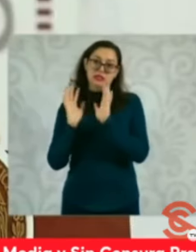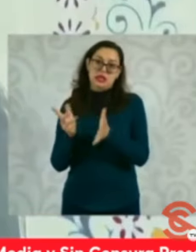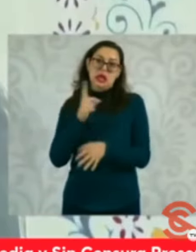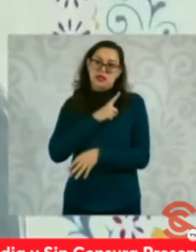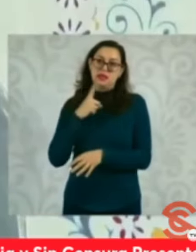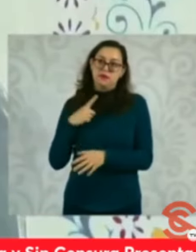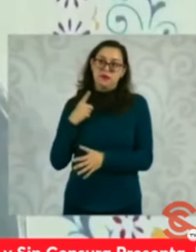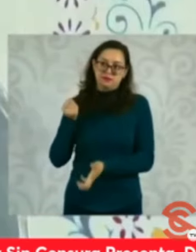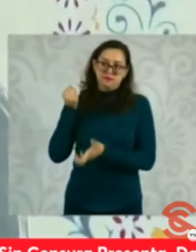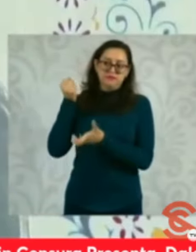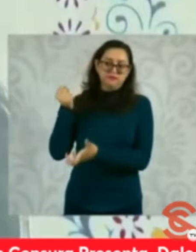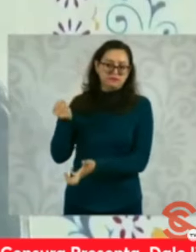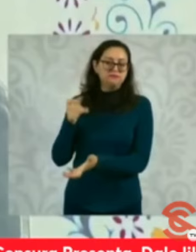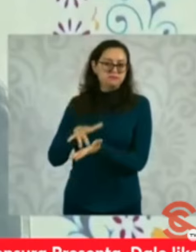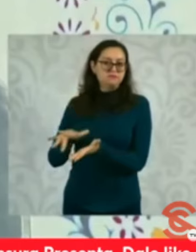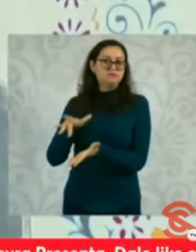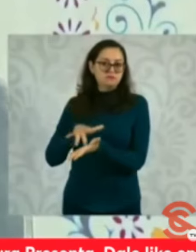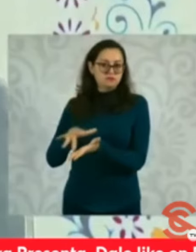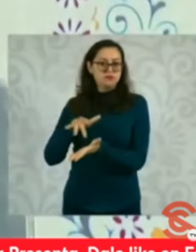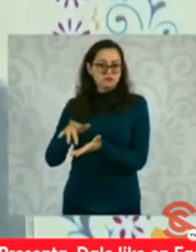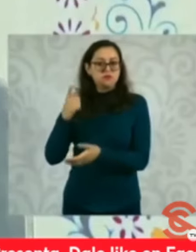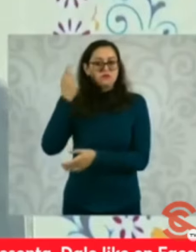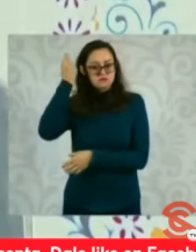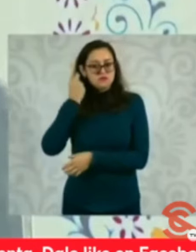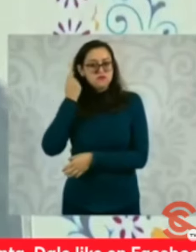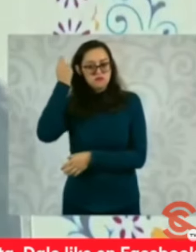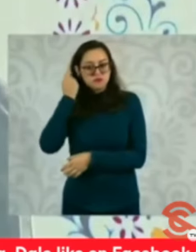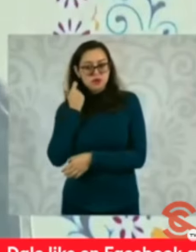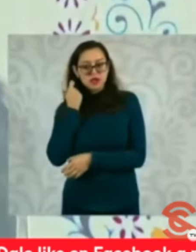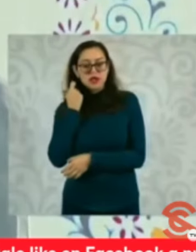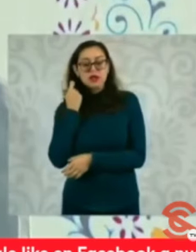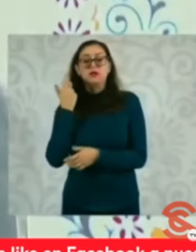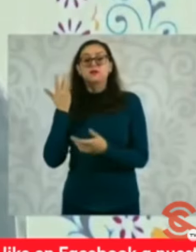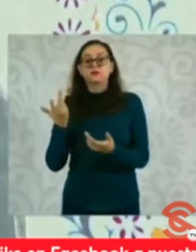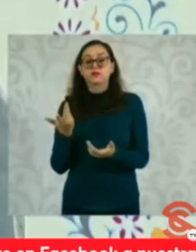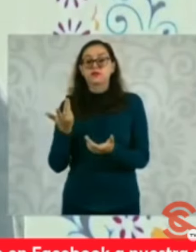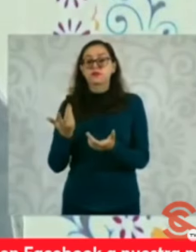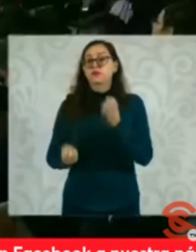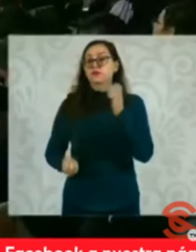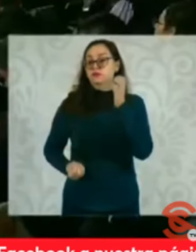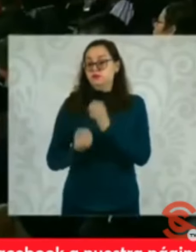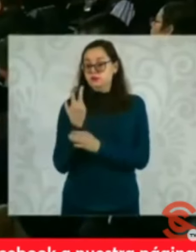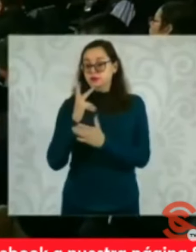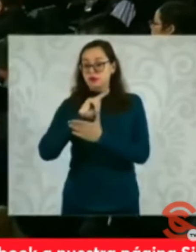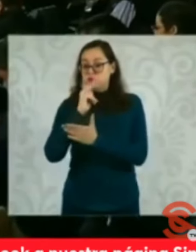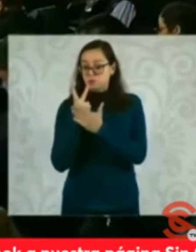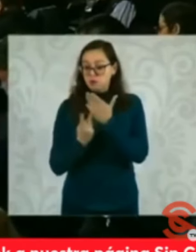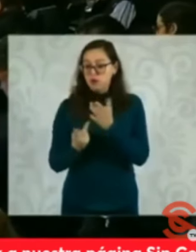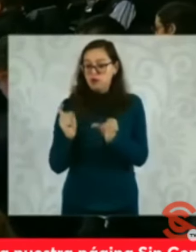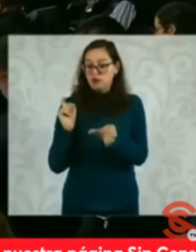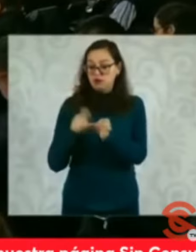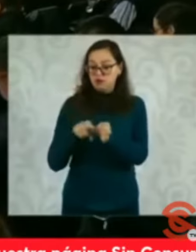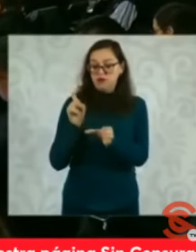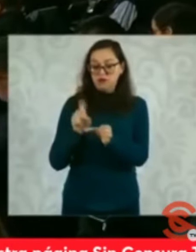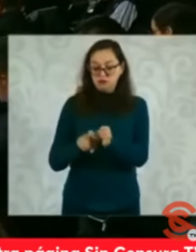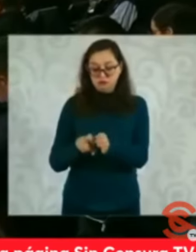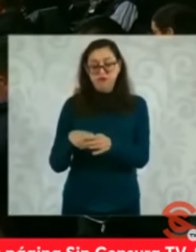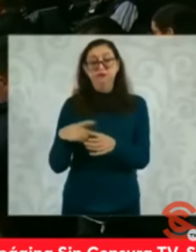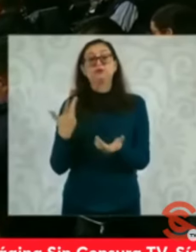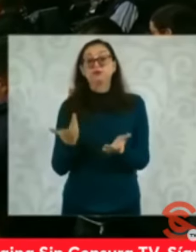apoyo, su pensión, los nuevos programas sociales y la obra